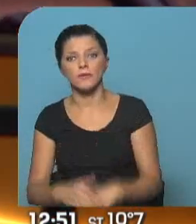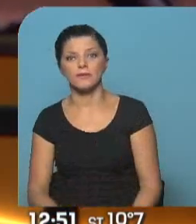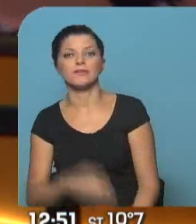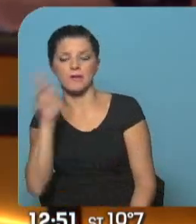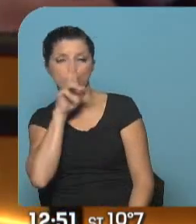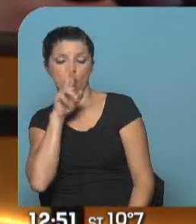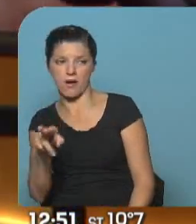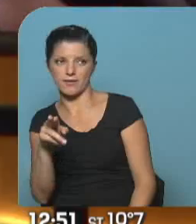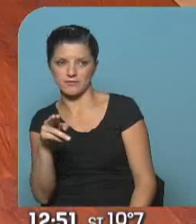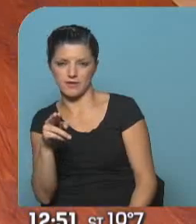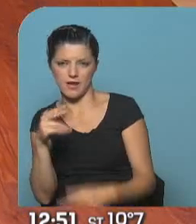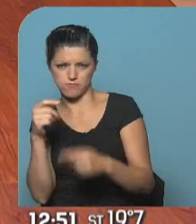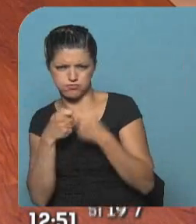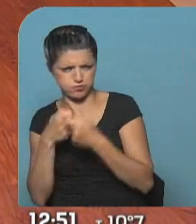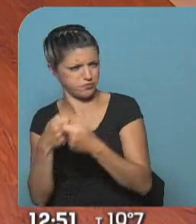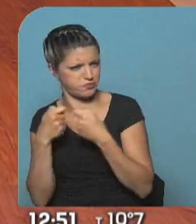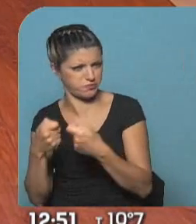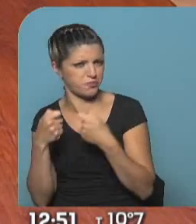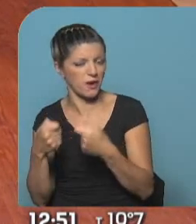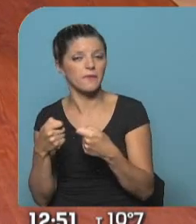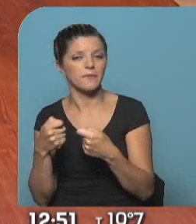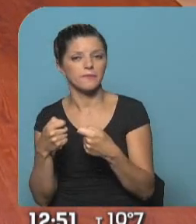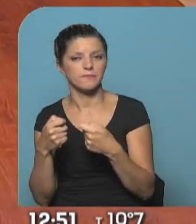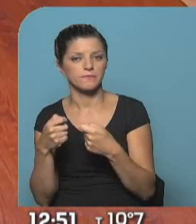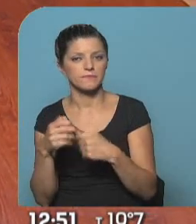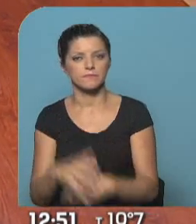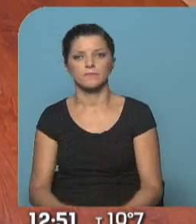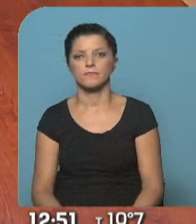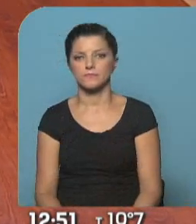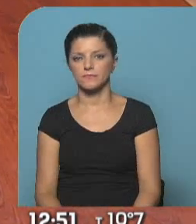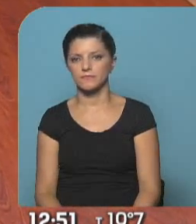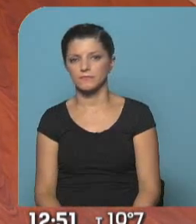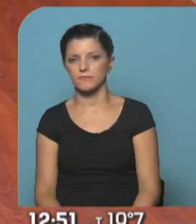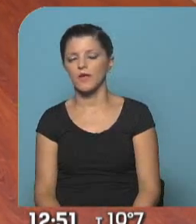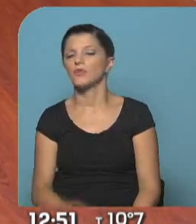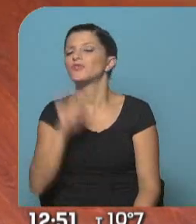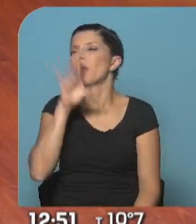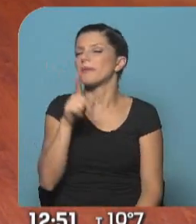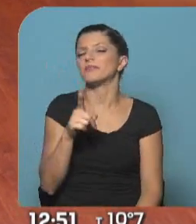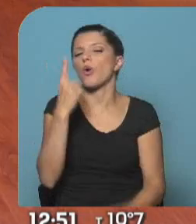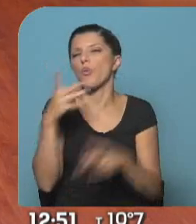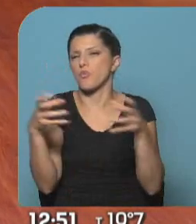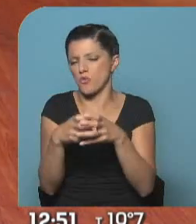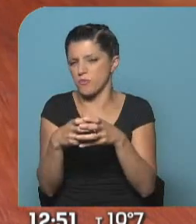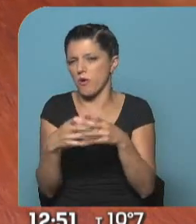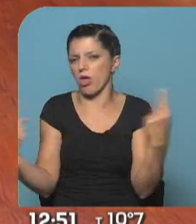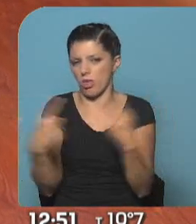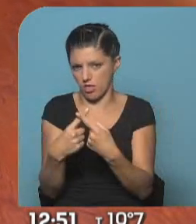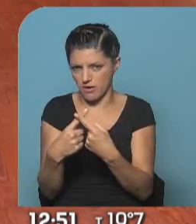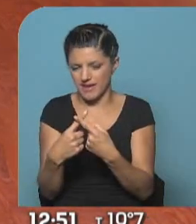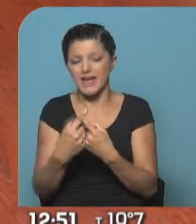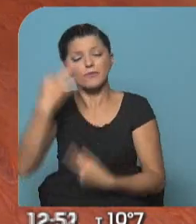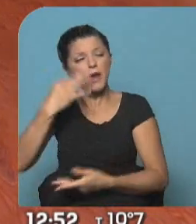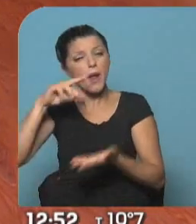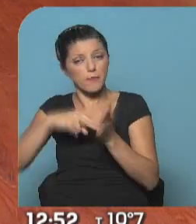todos. Ese es el problema, ¿no? Yo creo que el problema de la dificultad no es solamente Lindner y el FDP. Hay un problema ahí con el hecho de que nadie quiere